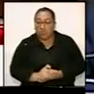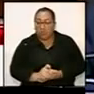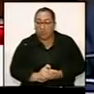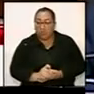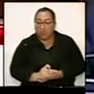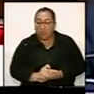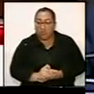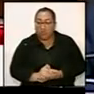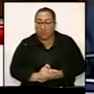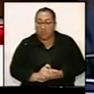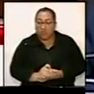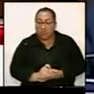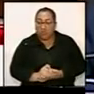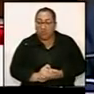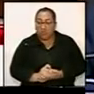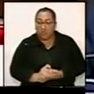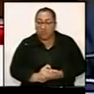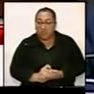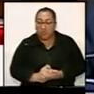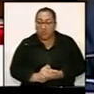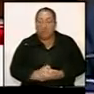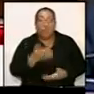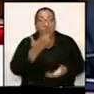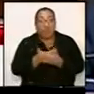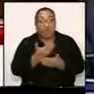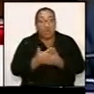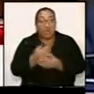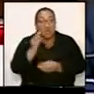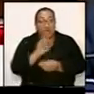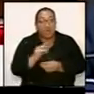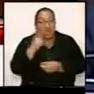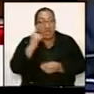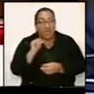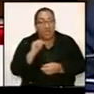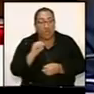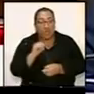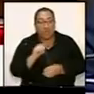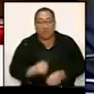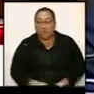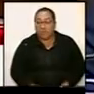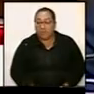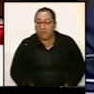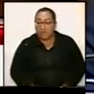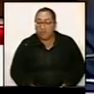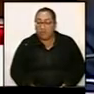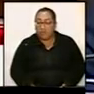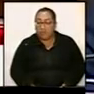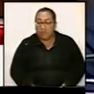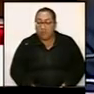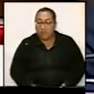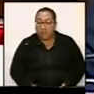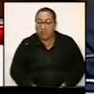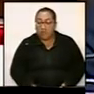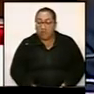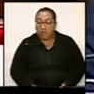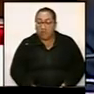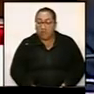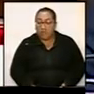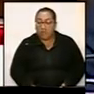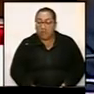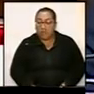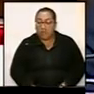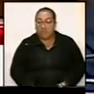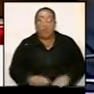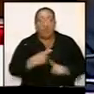propuestas, cifras, intenciones, iniciativas, todas ellas cargadas con un ánimo